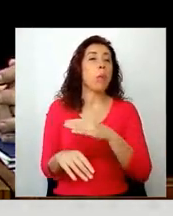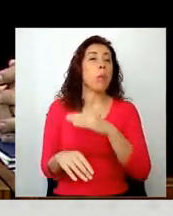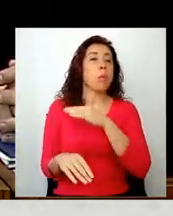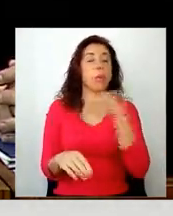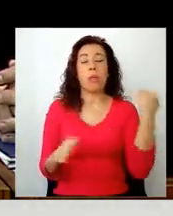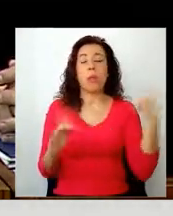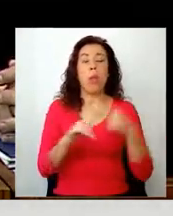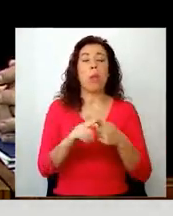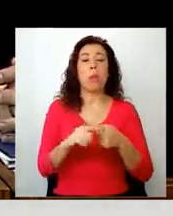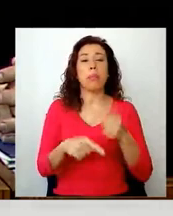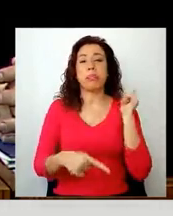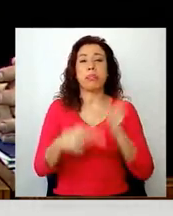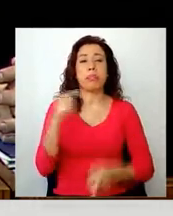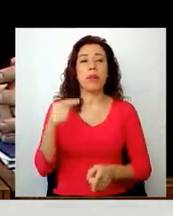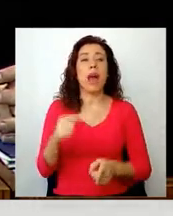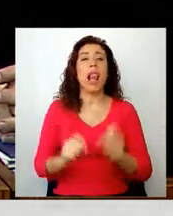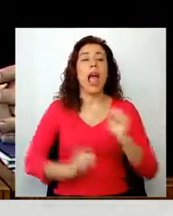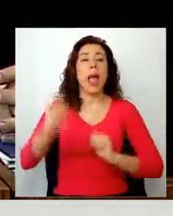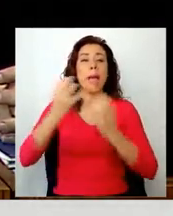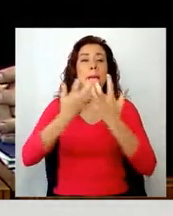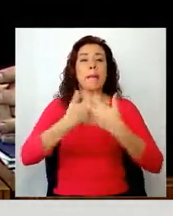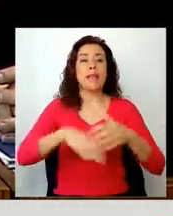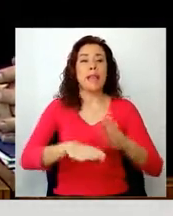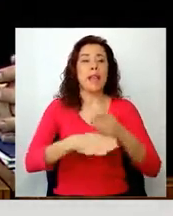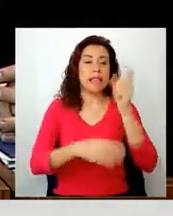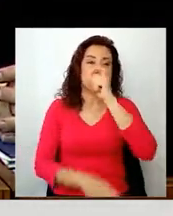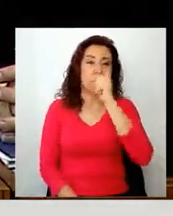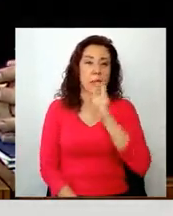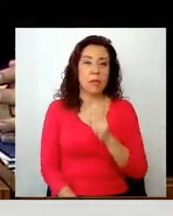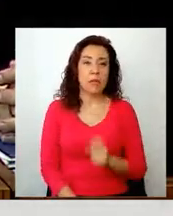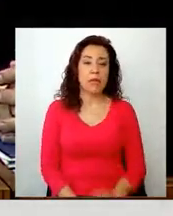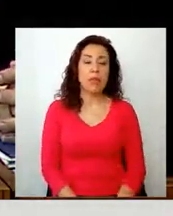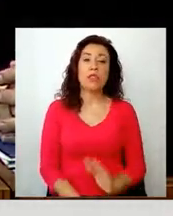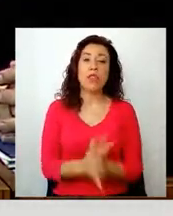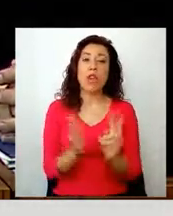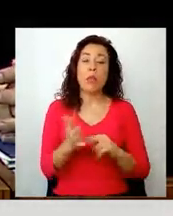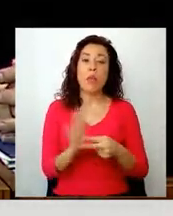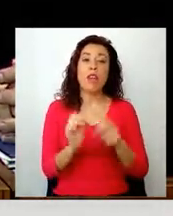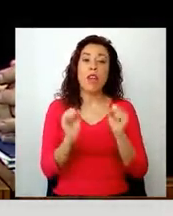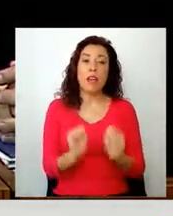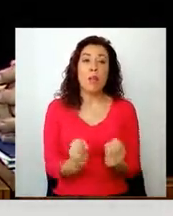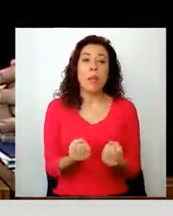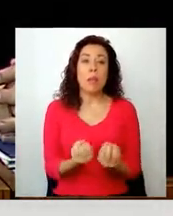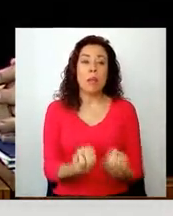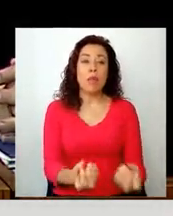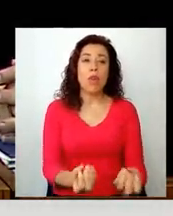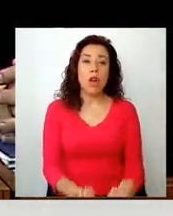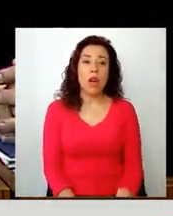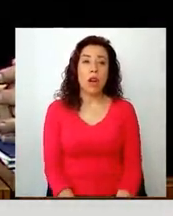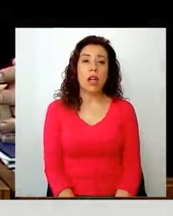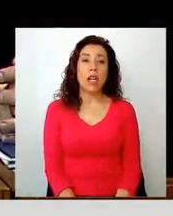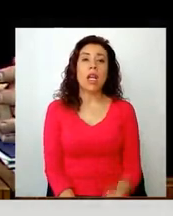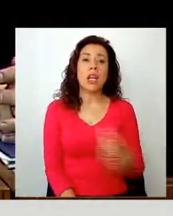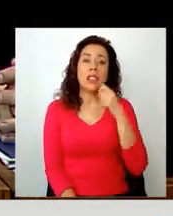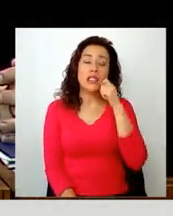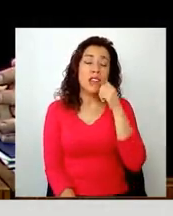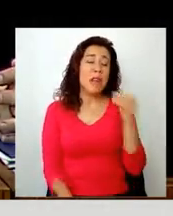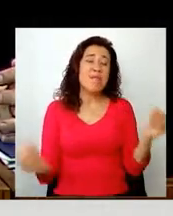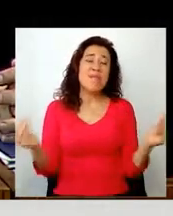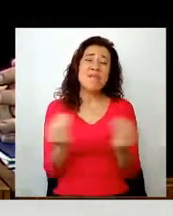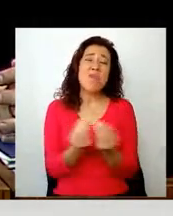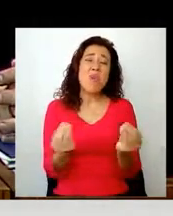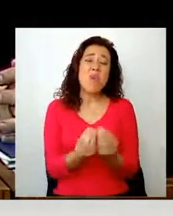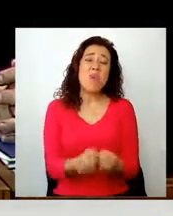la salmoneras sin duda que las consecuencias que eso traía que iba a dejar a miles de personas